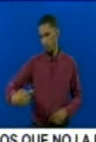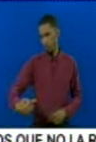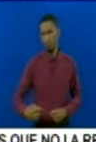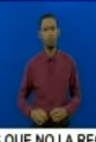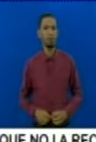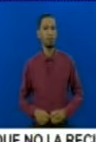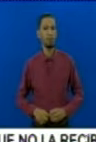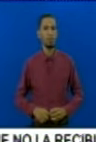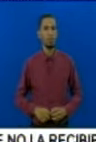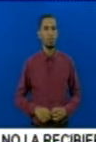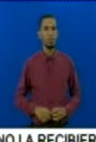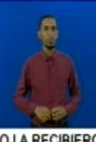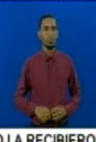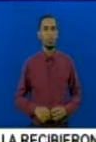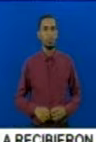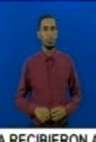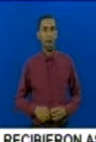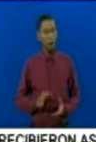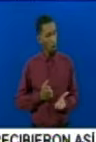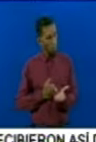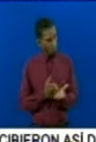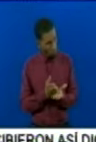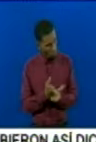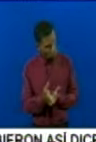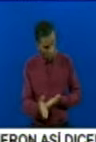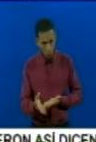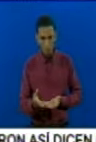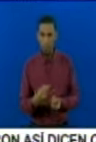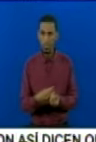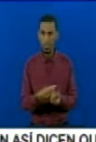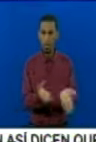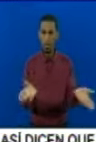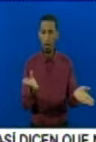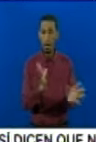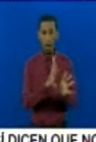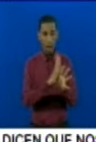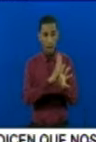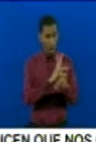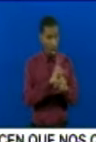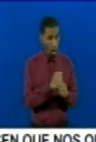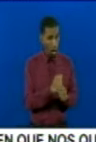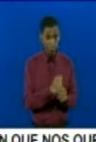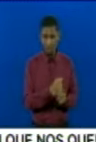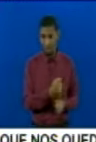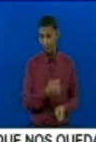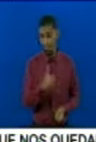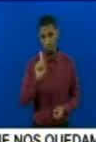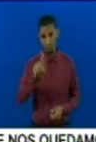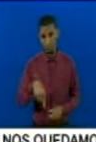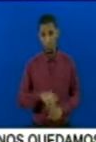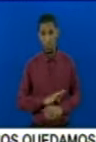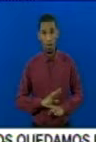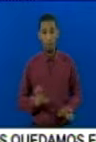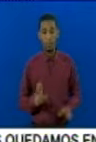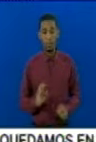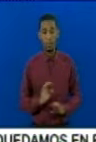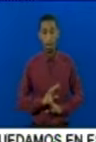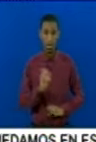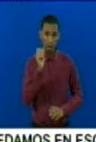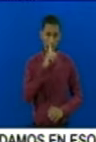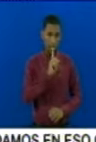sí, continuar distribuyendo el arroz es una decisión inmediata, hasta completar las 7